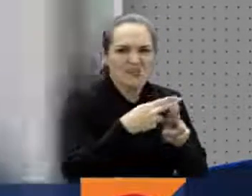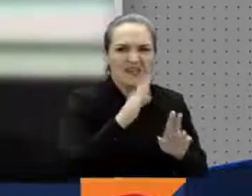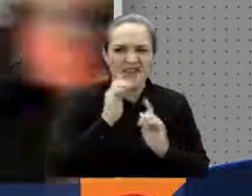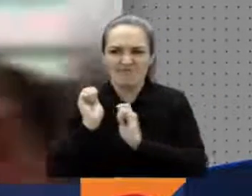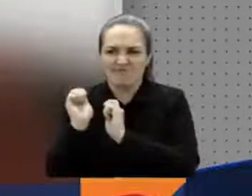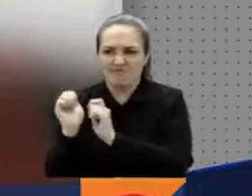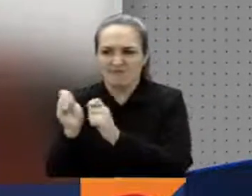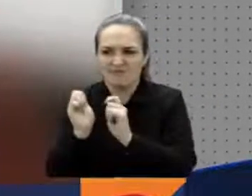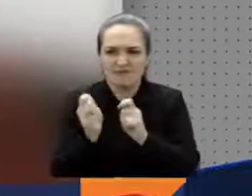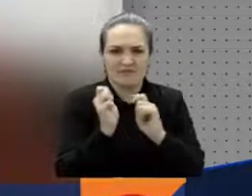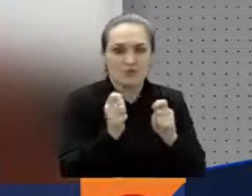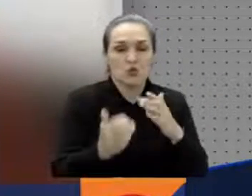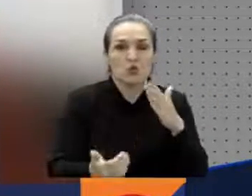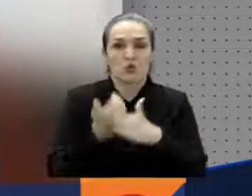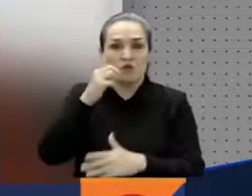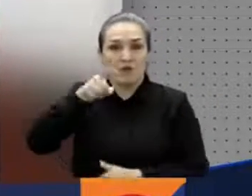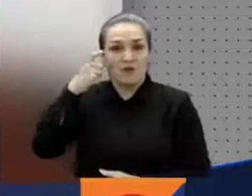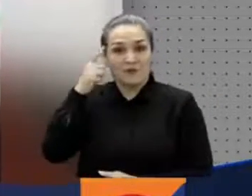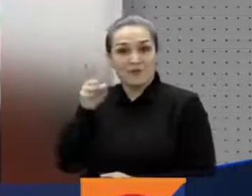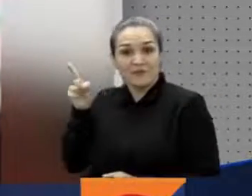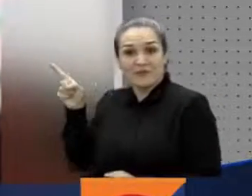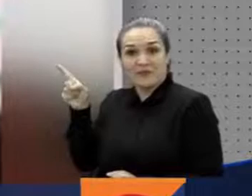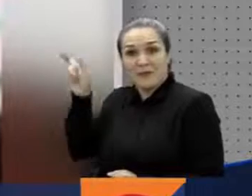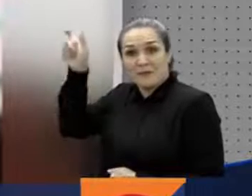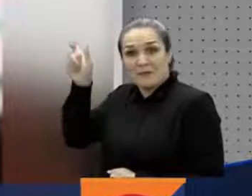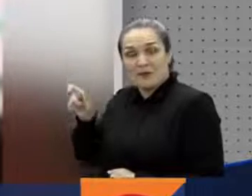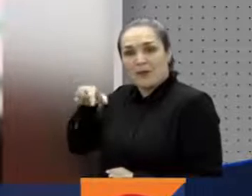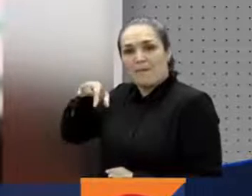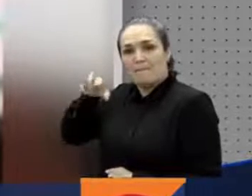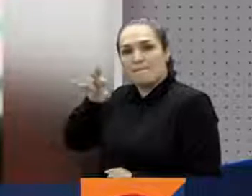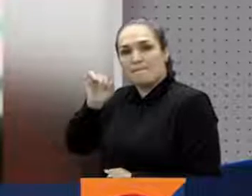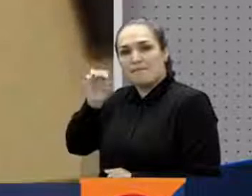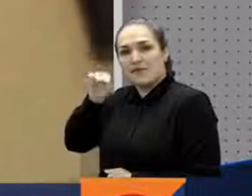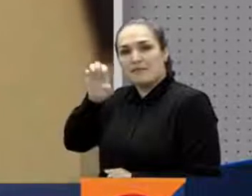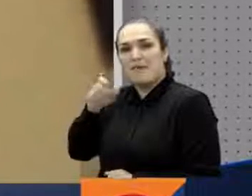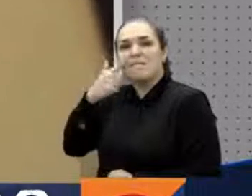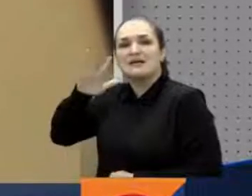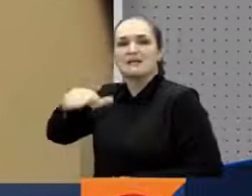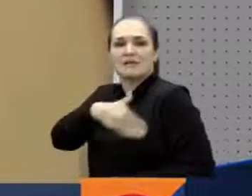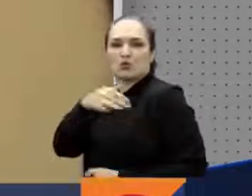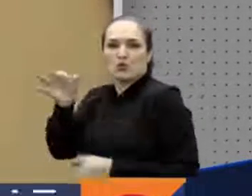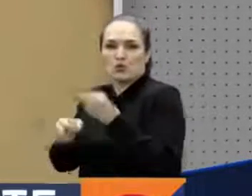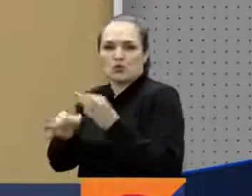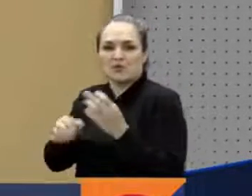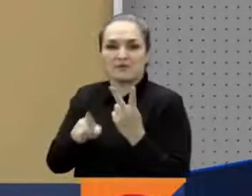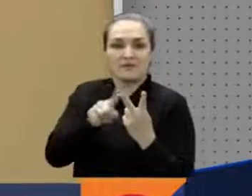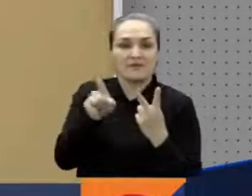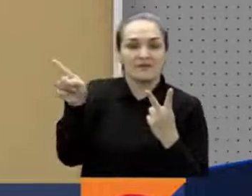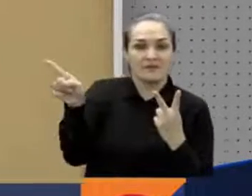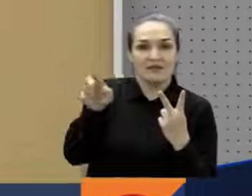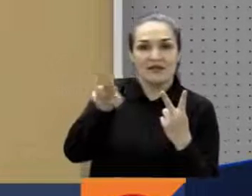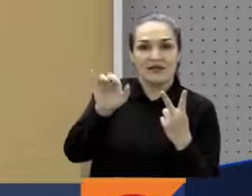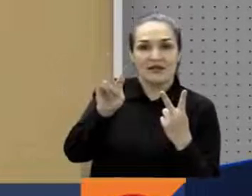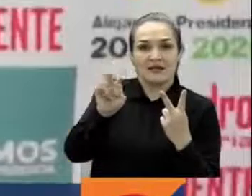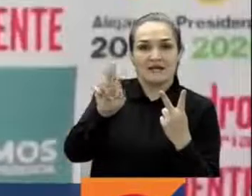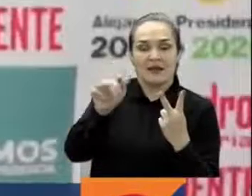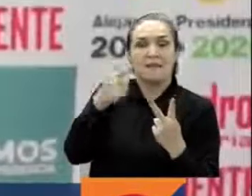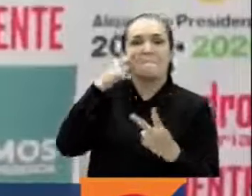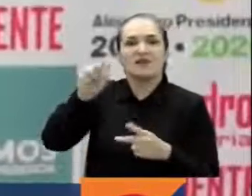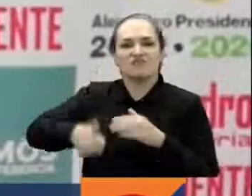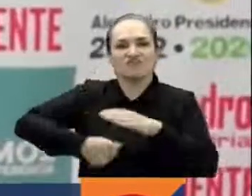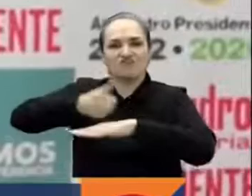gabinete del próximo gobierno. Rodrigo Primi empezó a sonar para el Ministerio de Justicia y Guillermo Rivera para Alto Comisionado para la